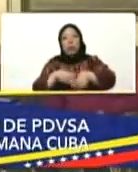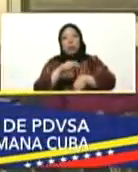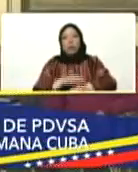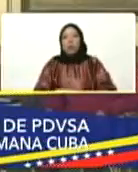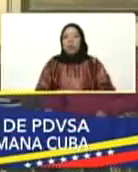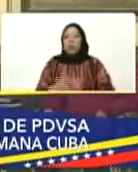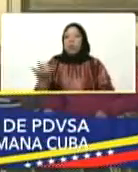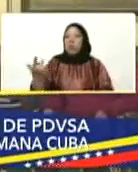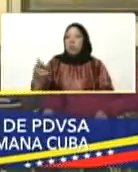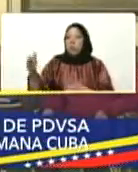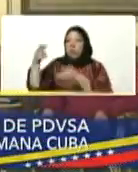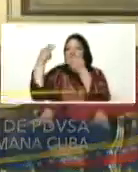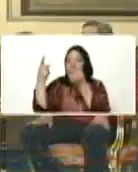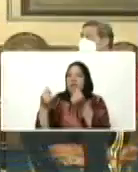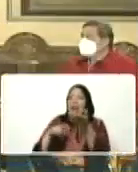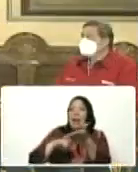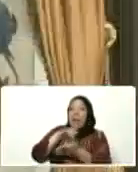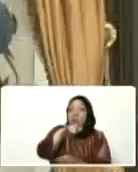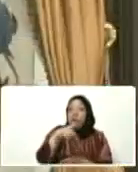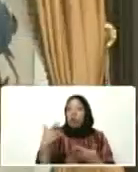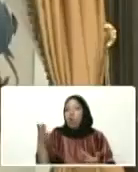porque nos tiene secuestrado el avión